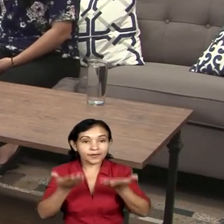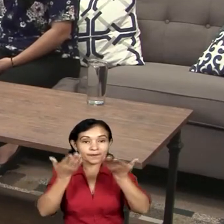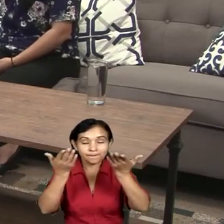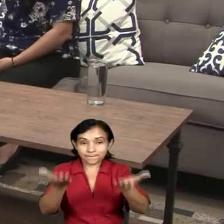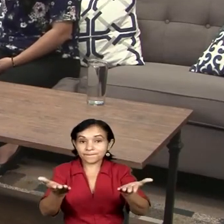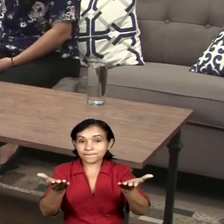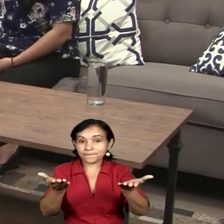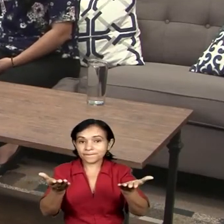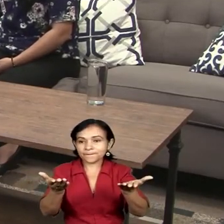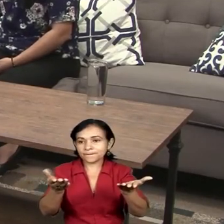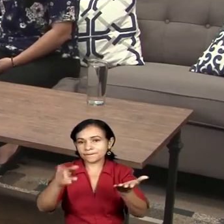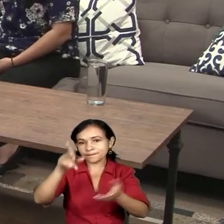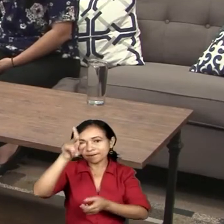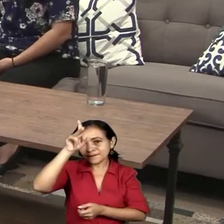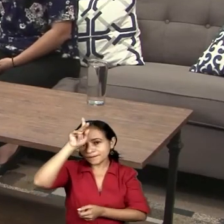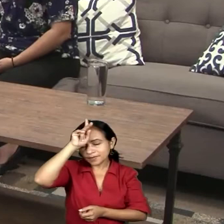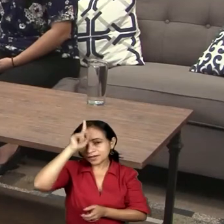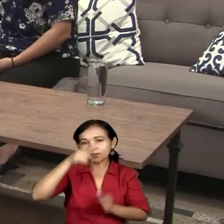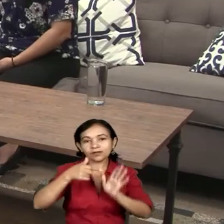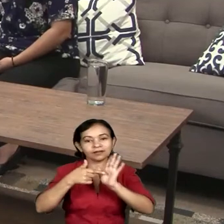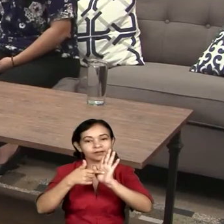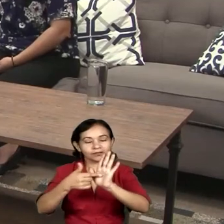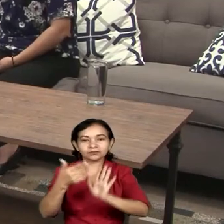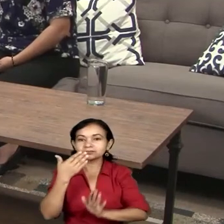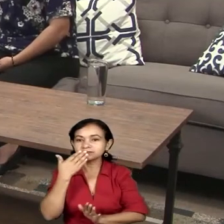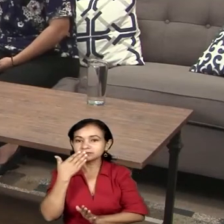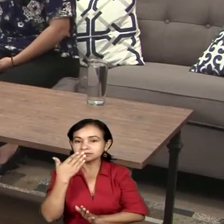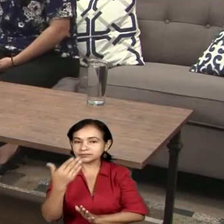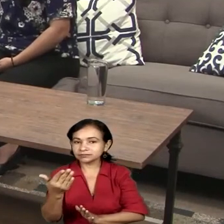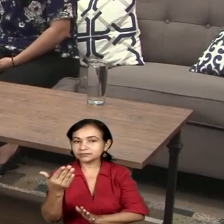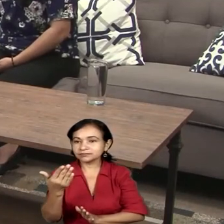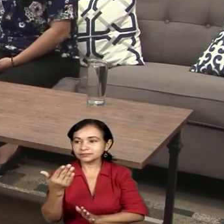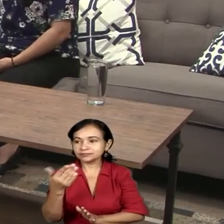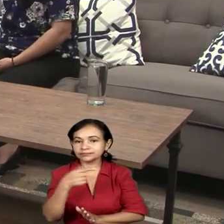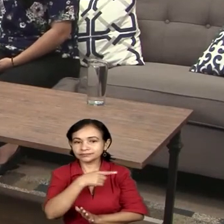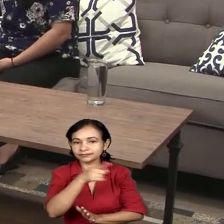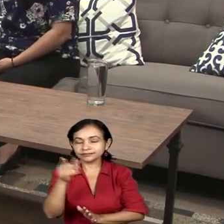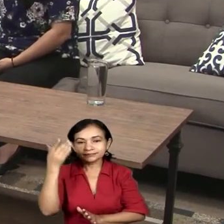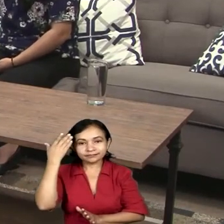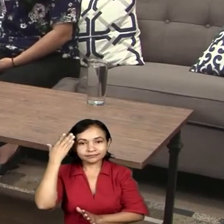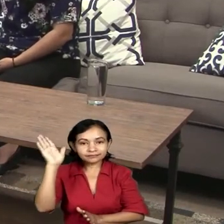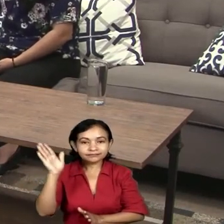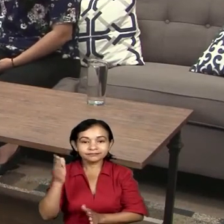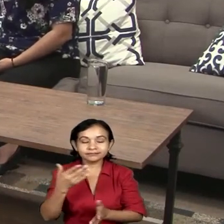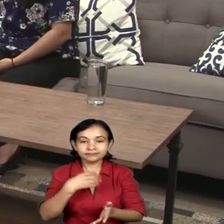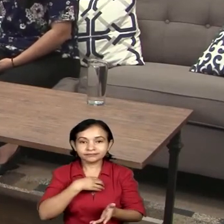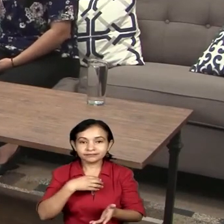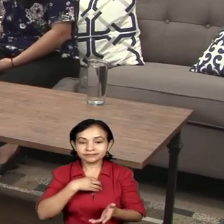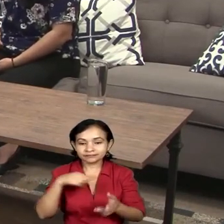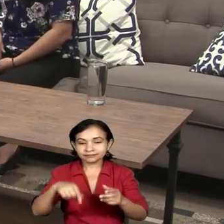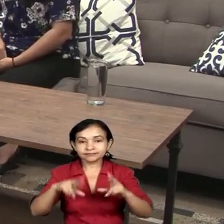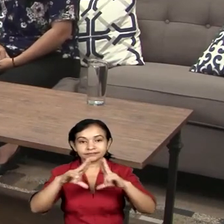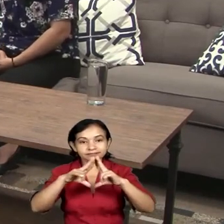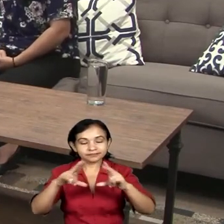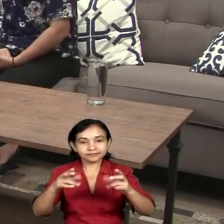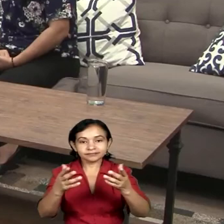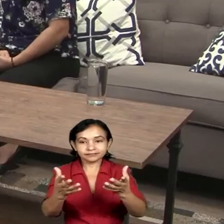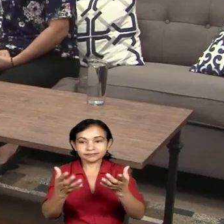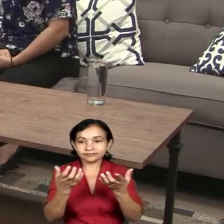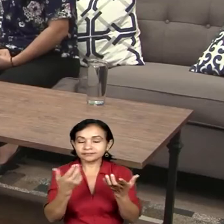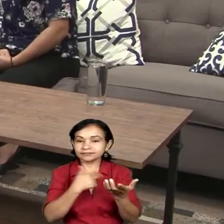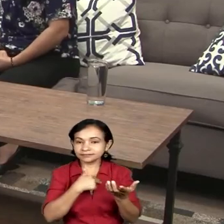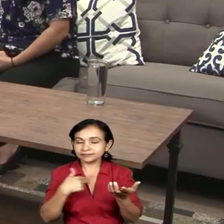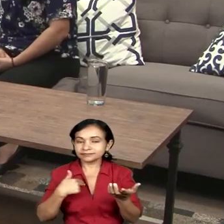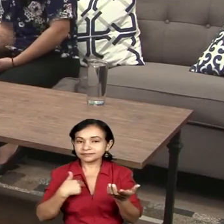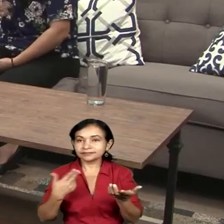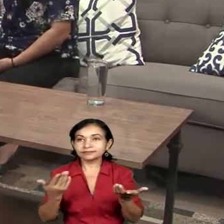Y Perú, pues, ha sido un buen ejemplo en este aspecto, porque ellos han sabido aprovechar los productos nacionales, y eso es lo que nosotros queremos recalcar